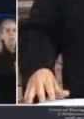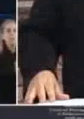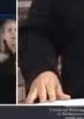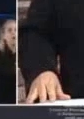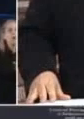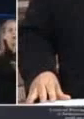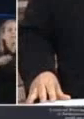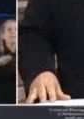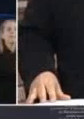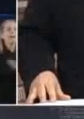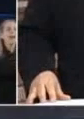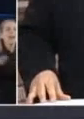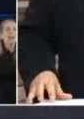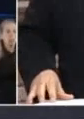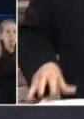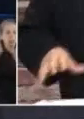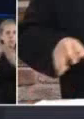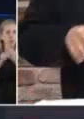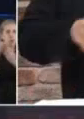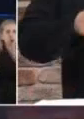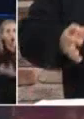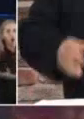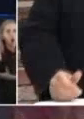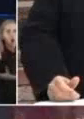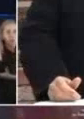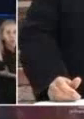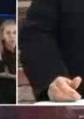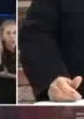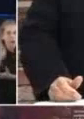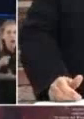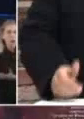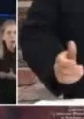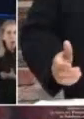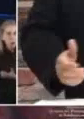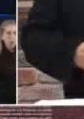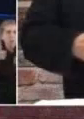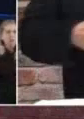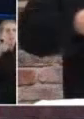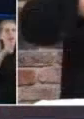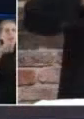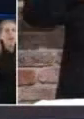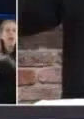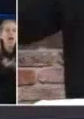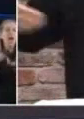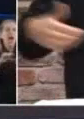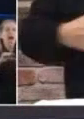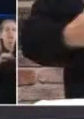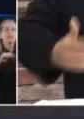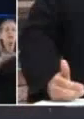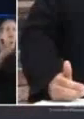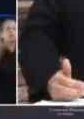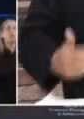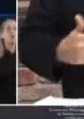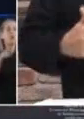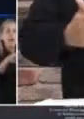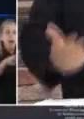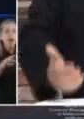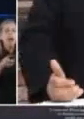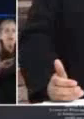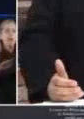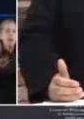mismo el jefe de gabinete es mansur intentó hacer una reunión de gobernadores la idea era pues nos rodearla con las principales